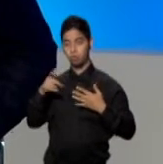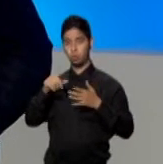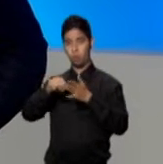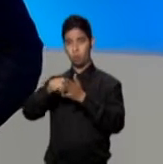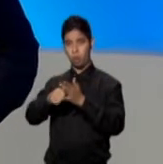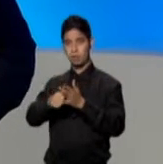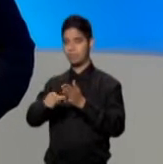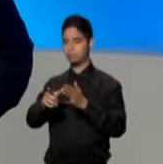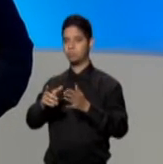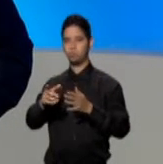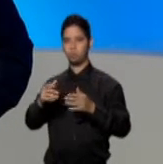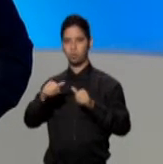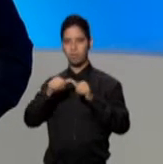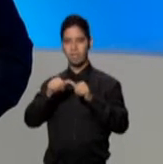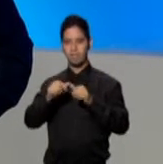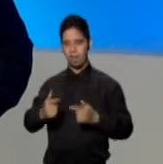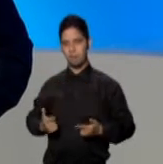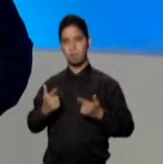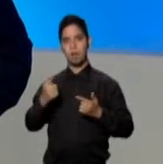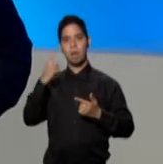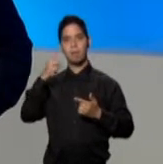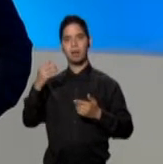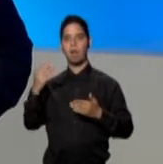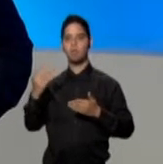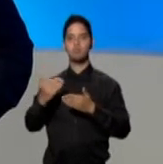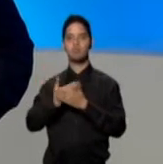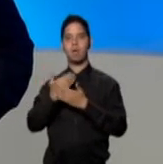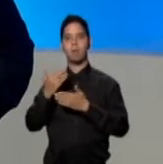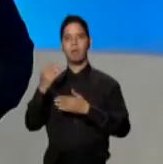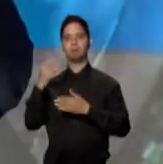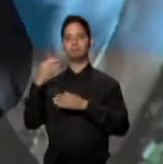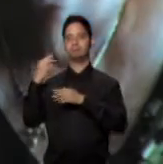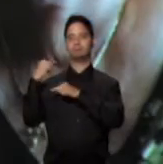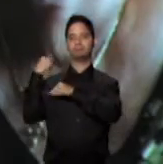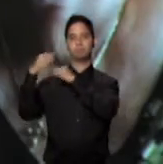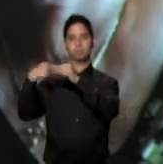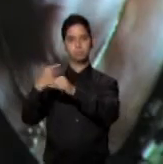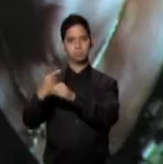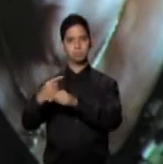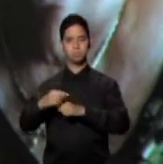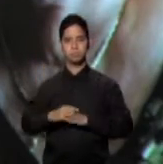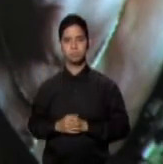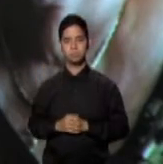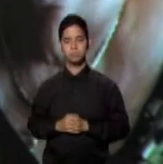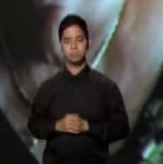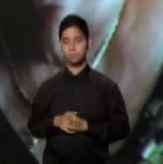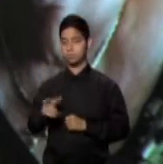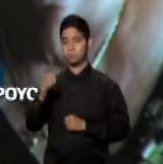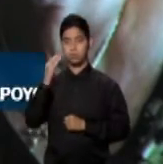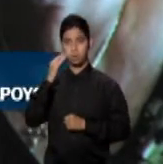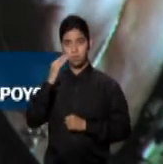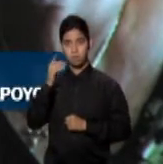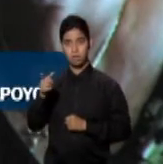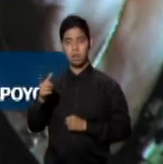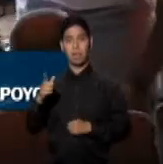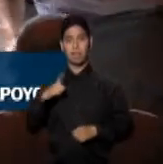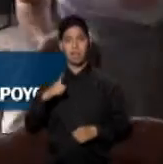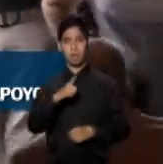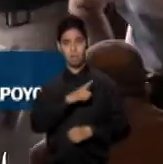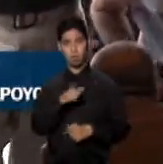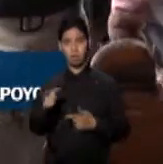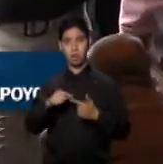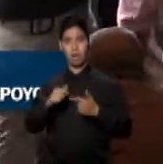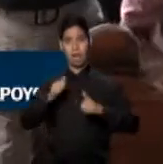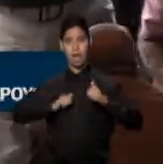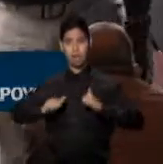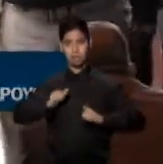la mantienen viva para presentes y futuras generaciones. Conocida como legisladora, actriz y comediante, su ataúd